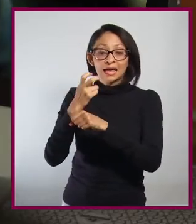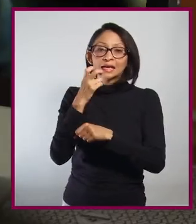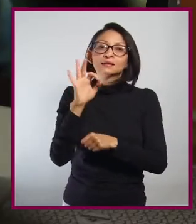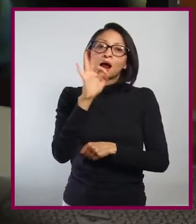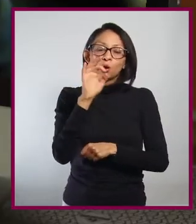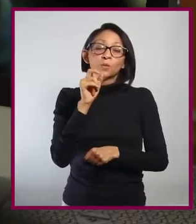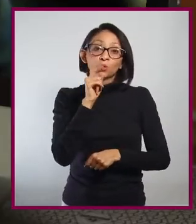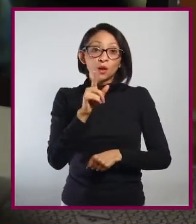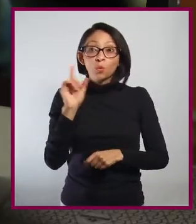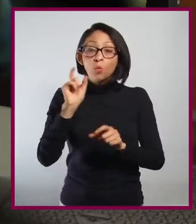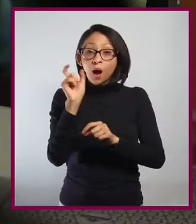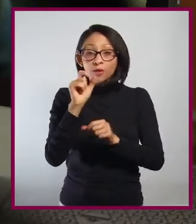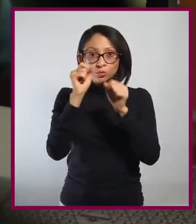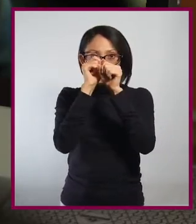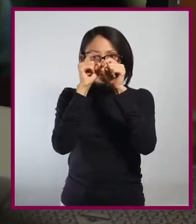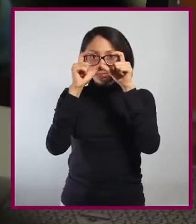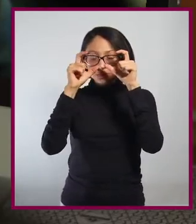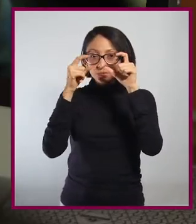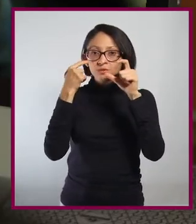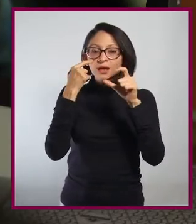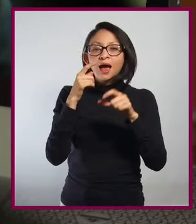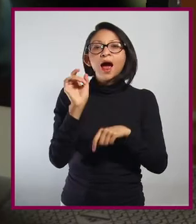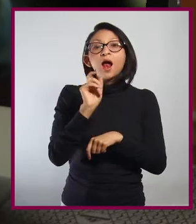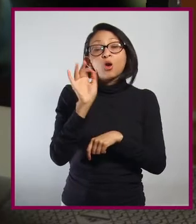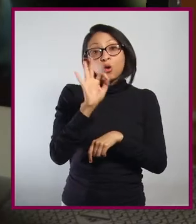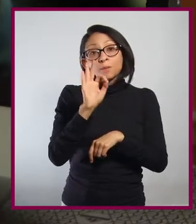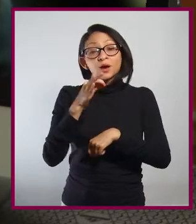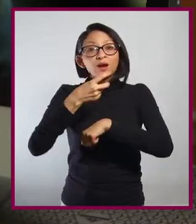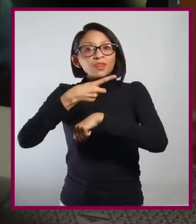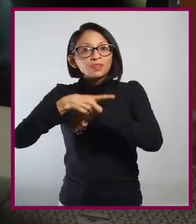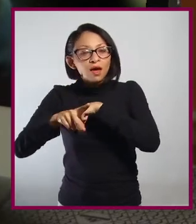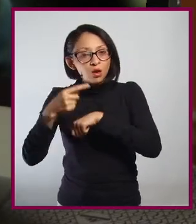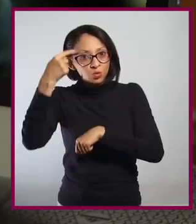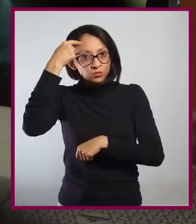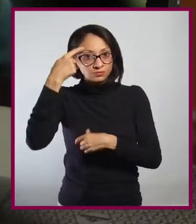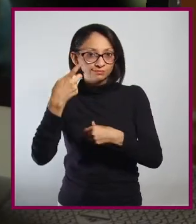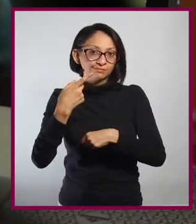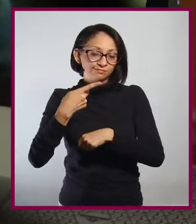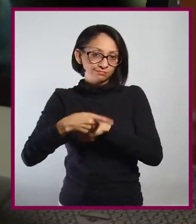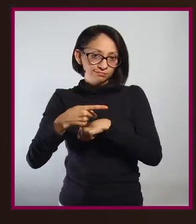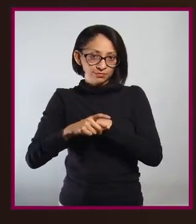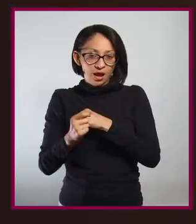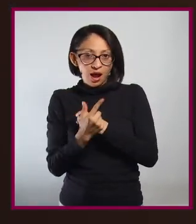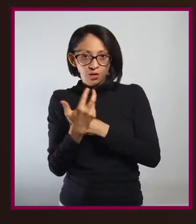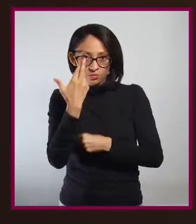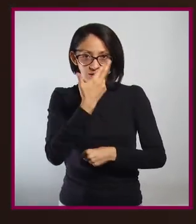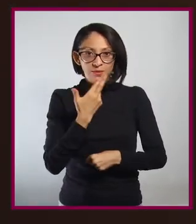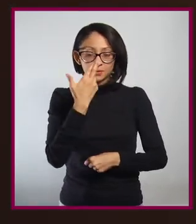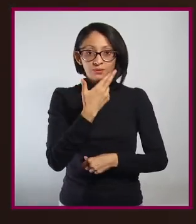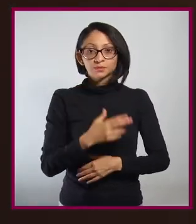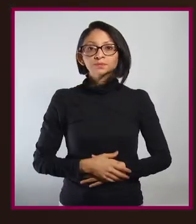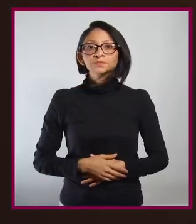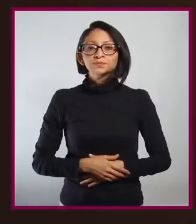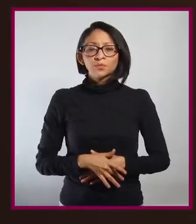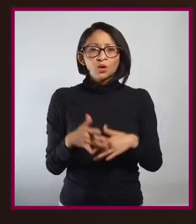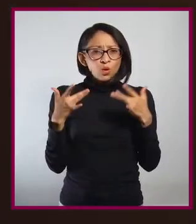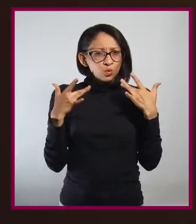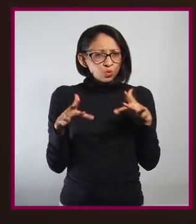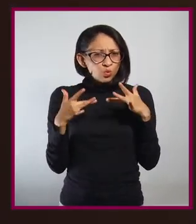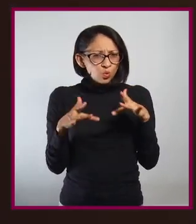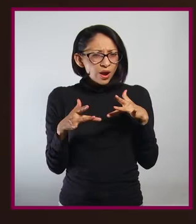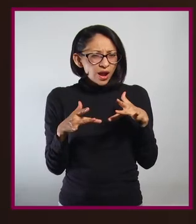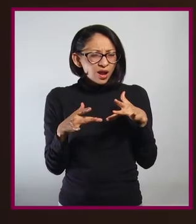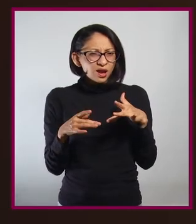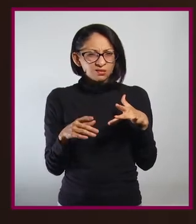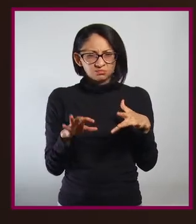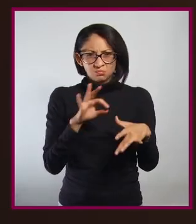pudiera hablar de daño cerebral, que ese es un dato de muy mal pronóstico. Doctor, ¿el dolor podría